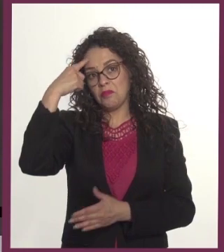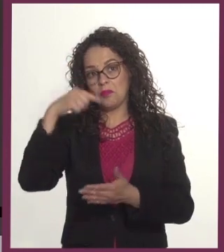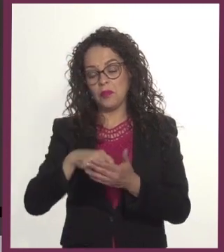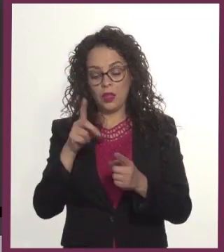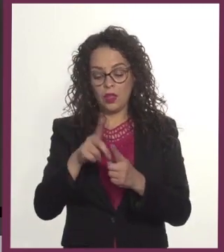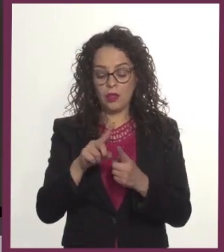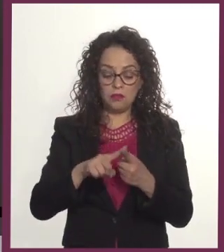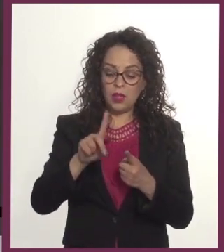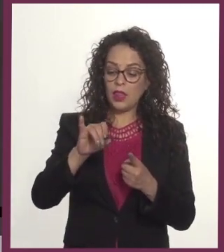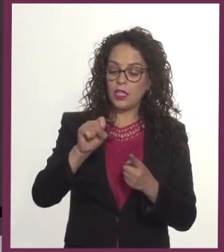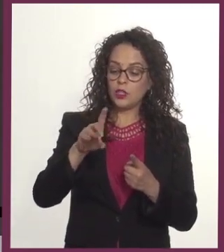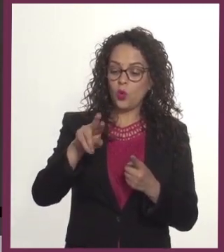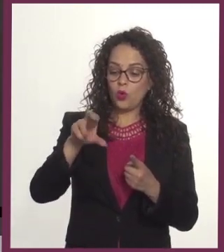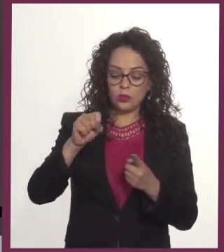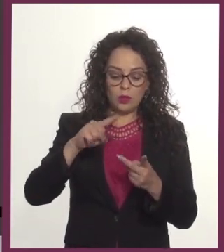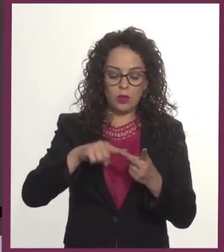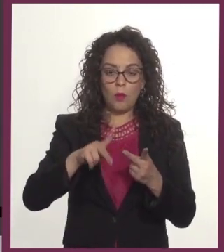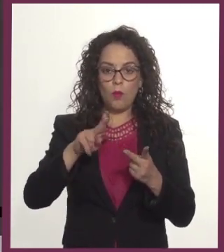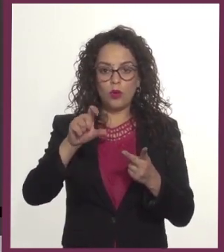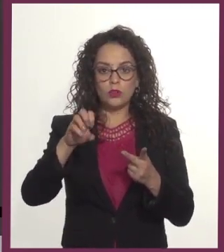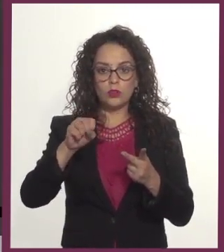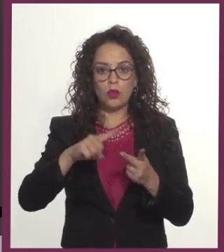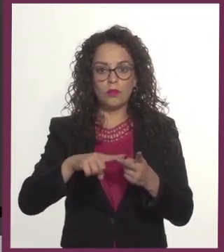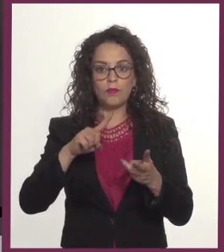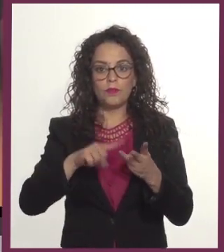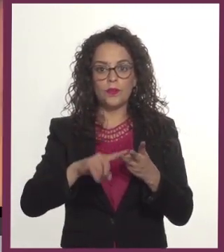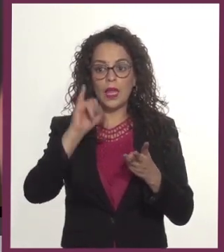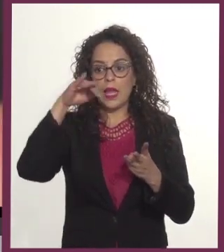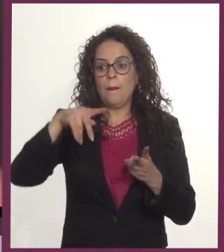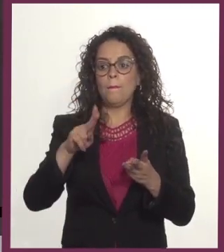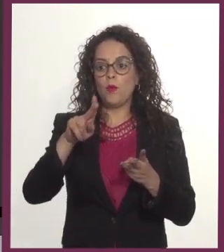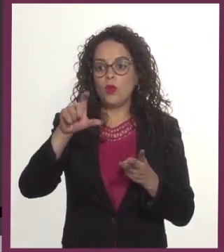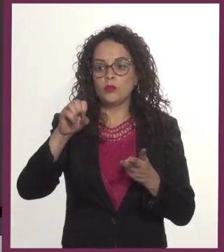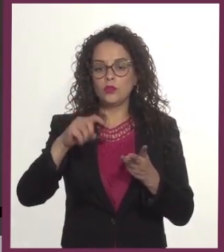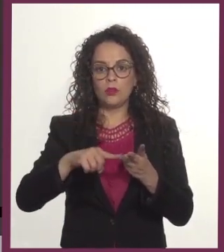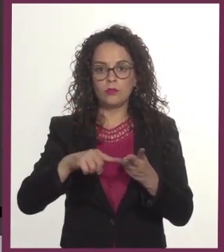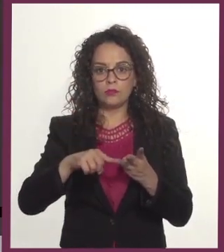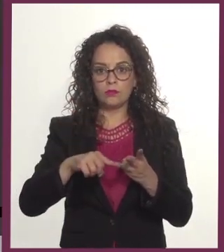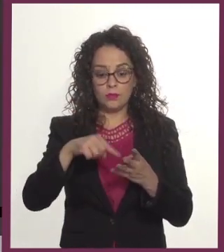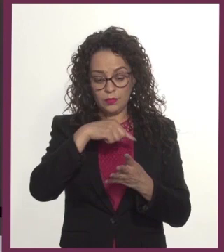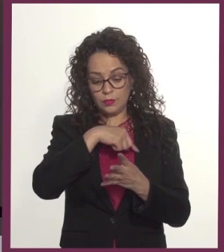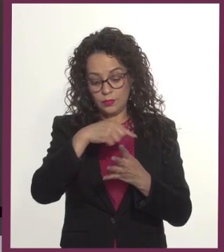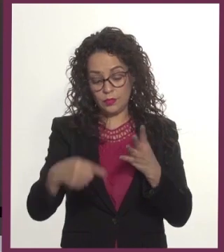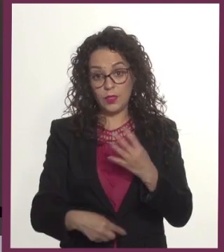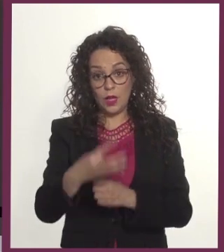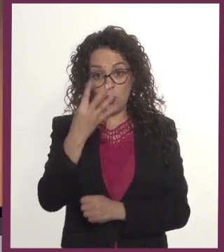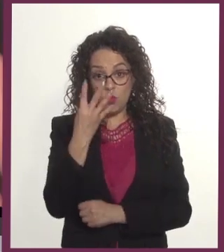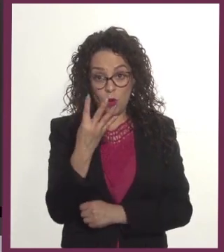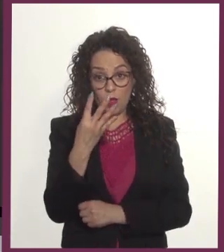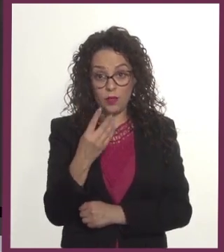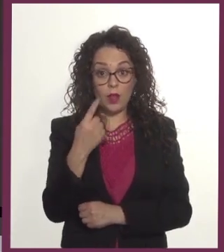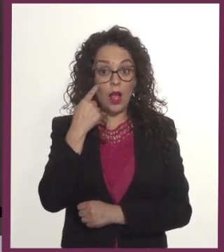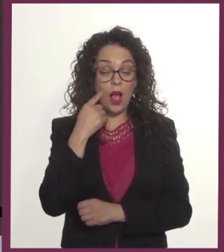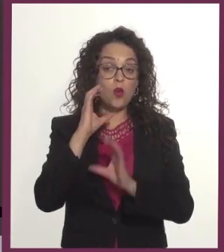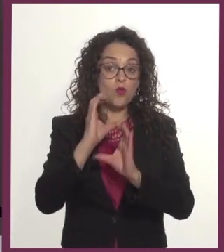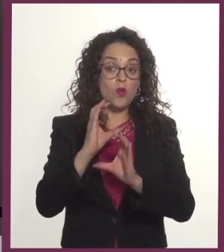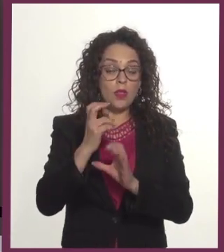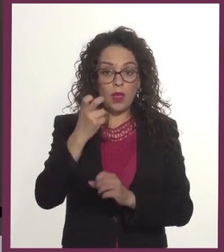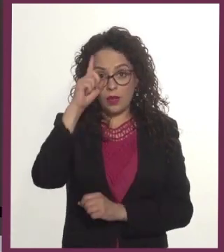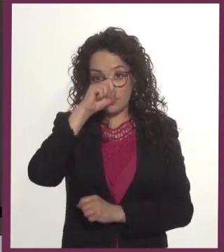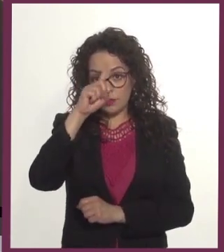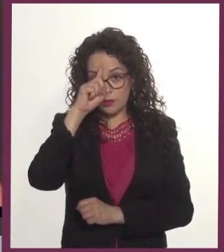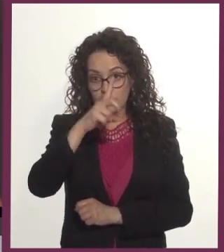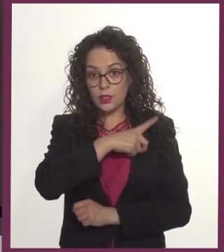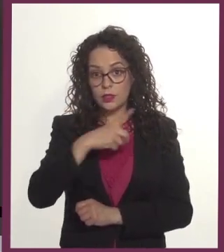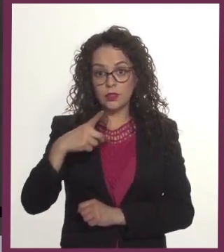voy a rimar con la palabra concurso y busco qué rima con concurso. Creo que rima discurso,